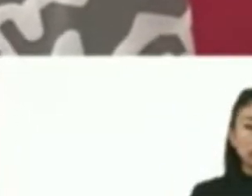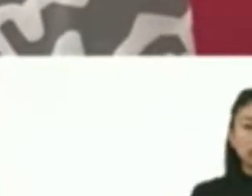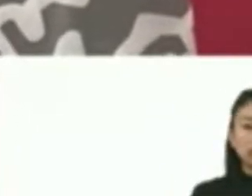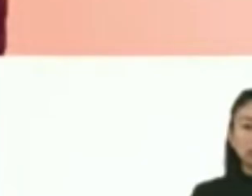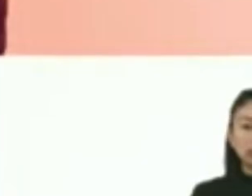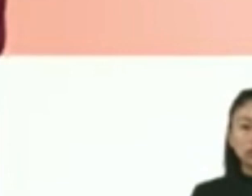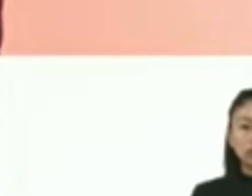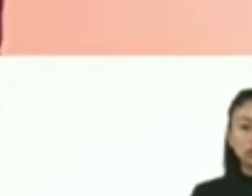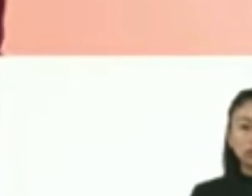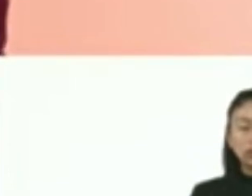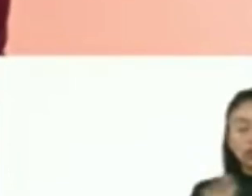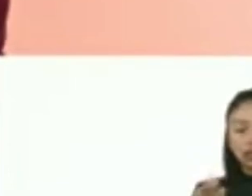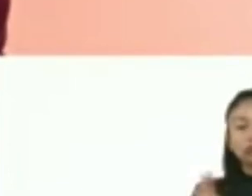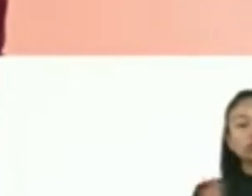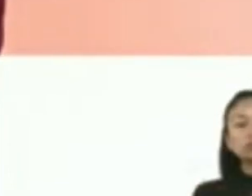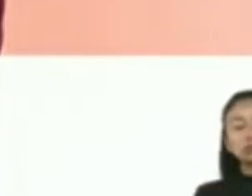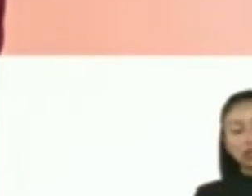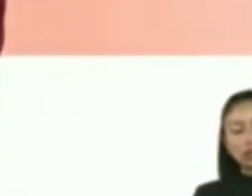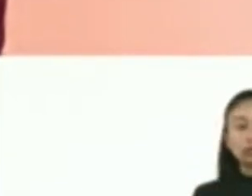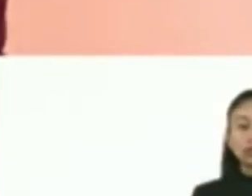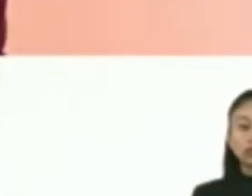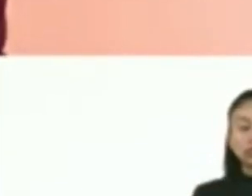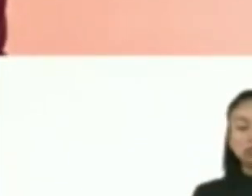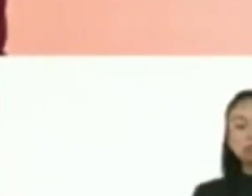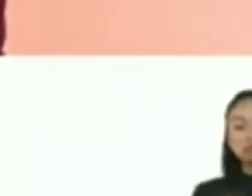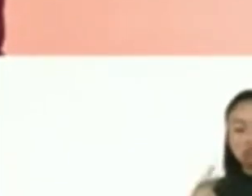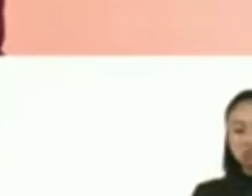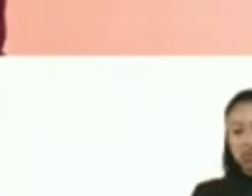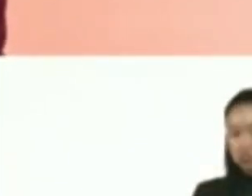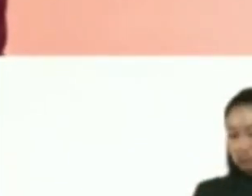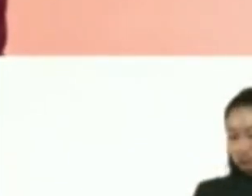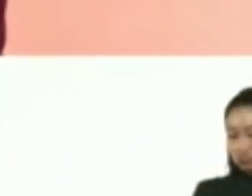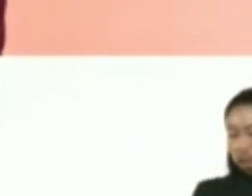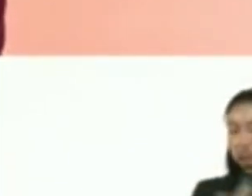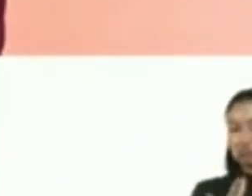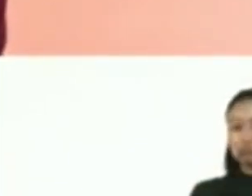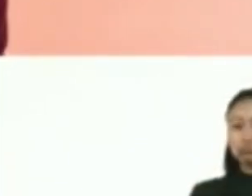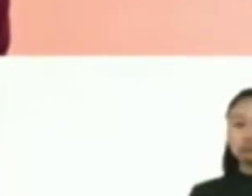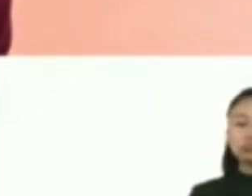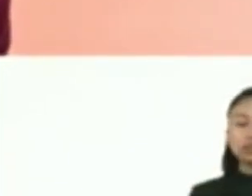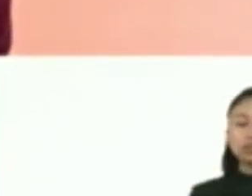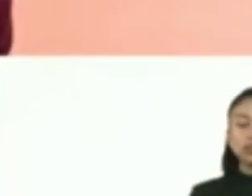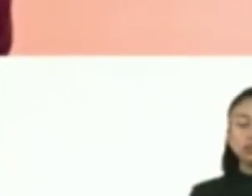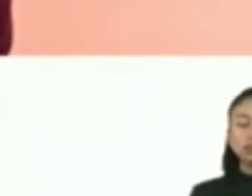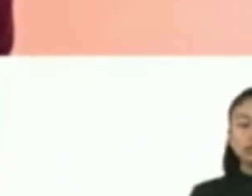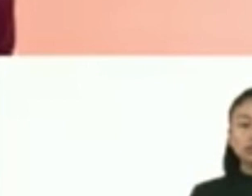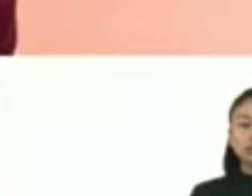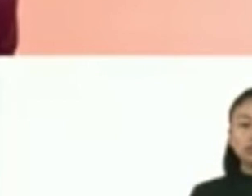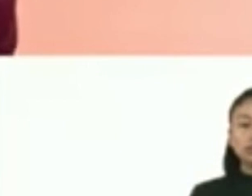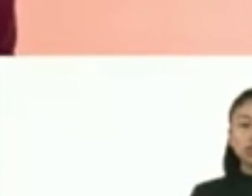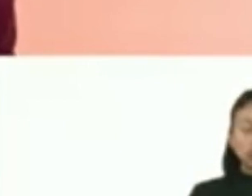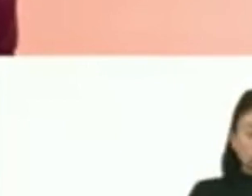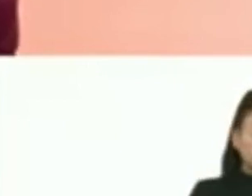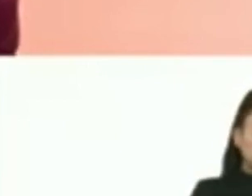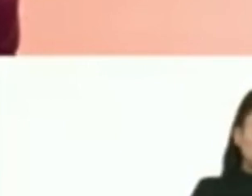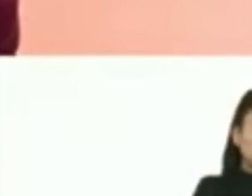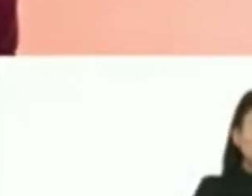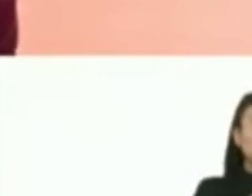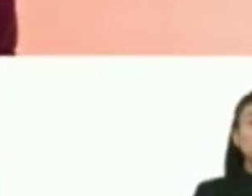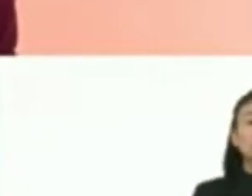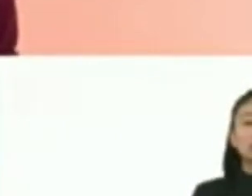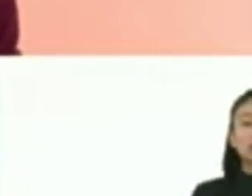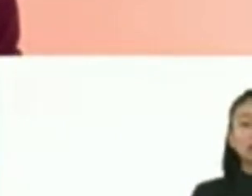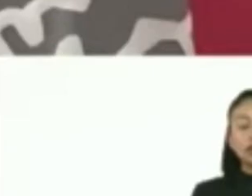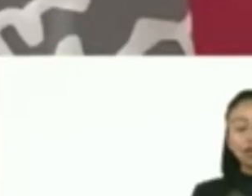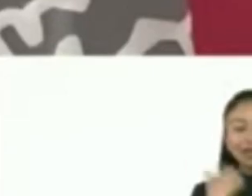para beneficio pues de los que más tienen. Y en realidad querían hacer un aeropuerto en